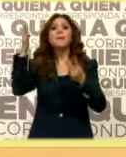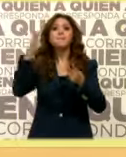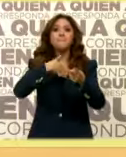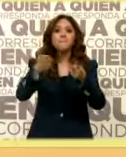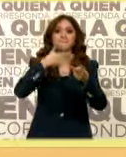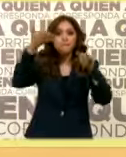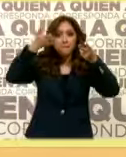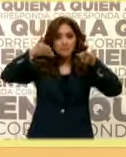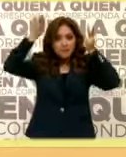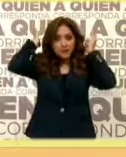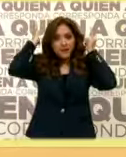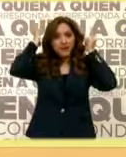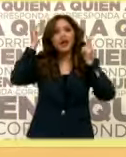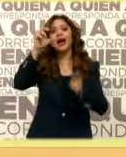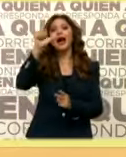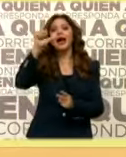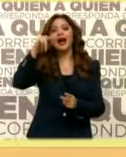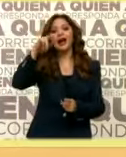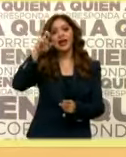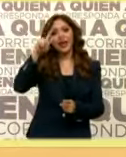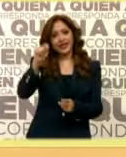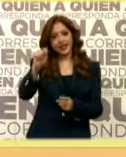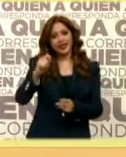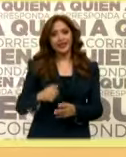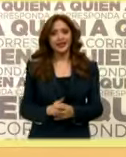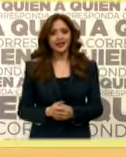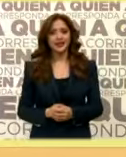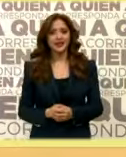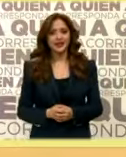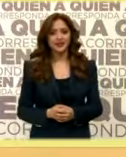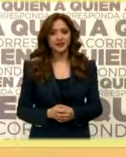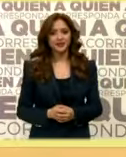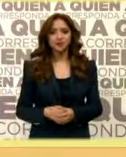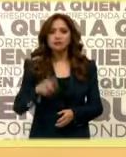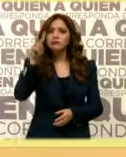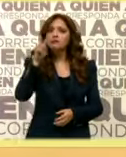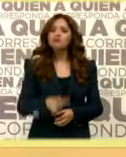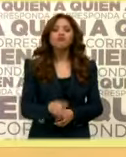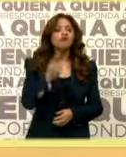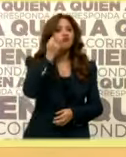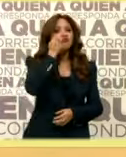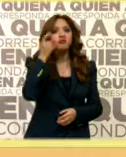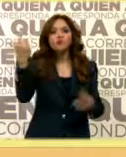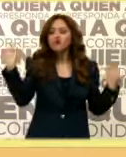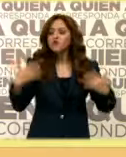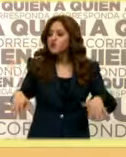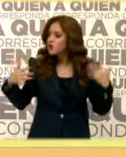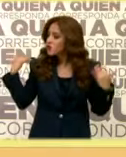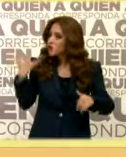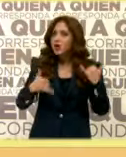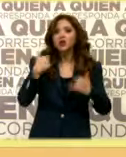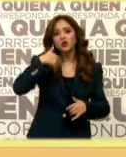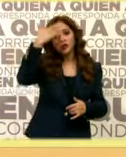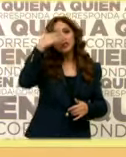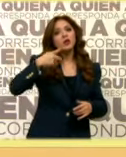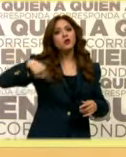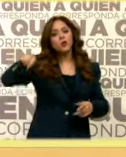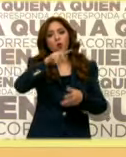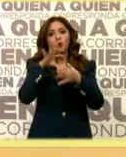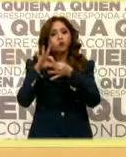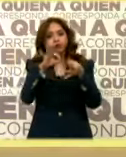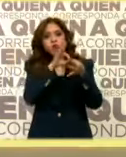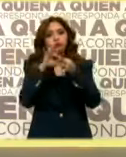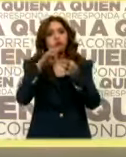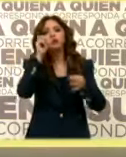qué cumplidos, ¿eh? Montón de juguetes. Claro, por supuesto. Estamos trayendo porque tenemos una meta muy grande este año, pero sé que lo vamos a lograr. Así es que de la